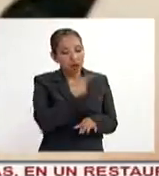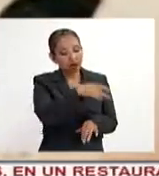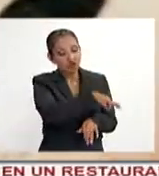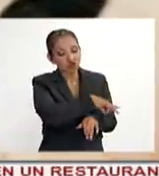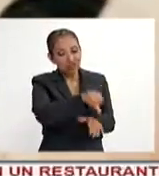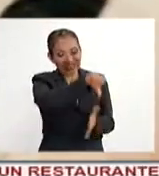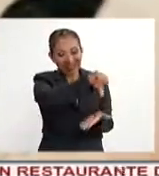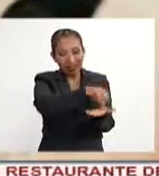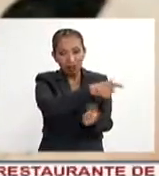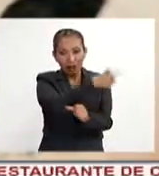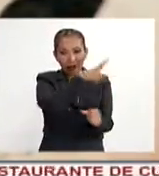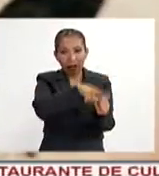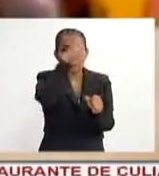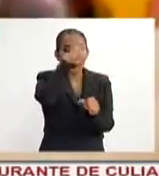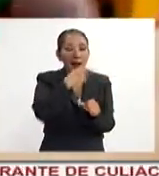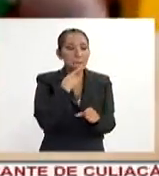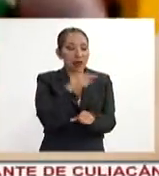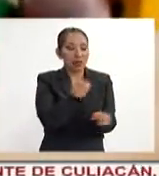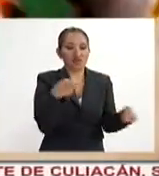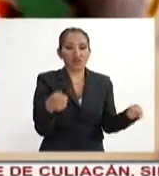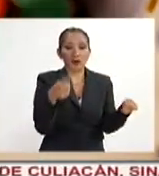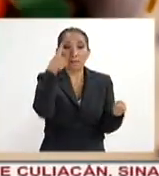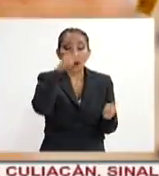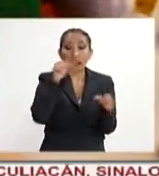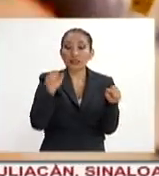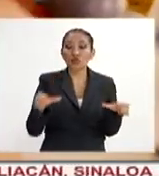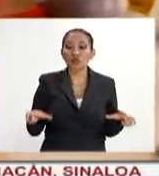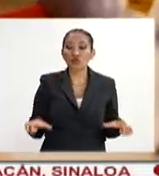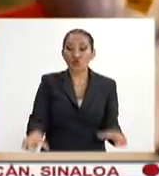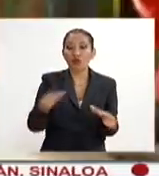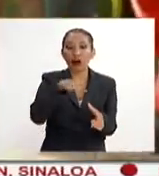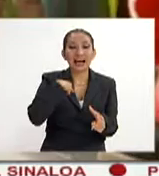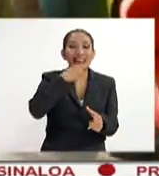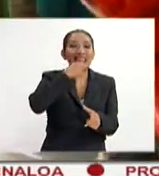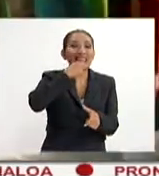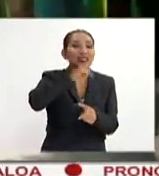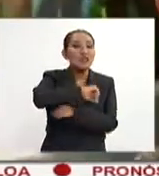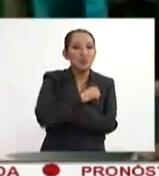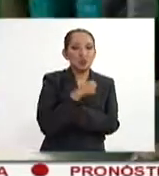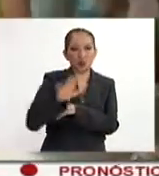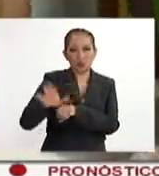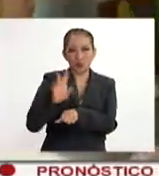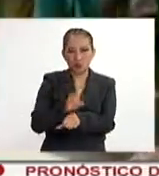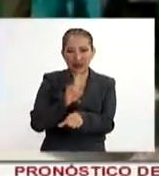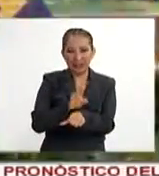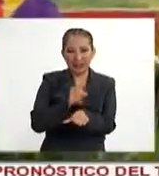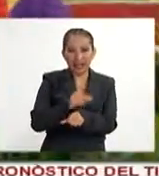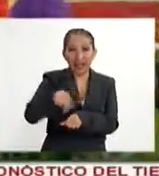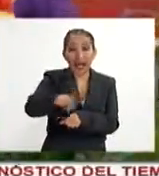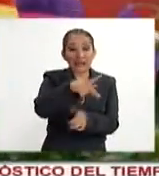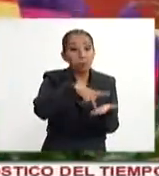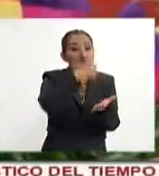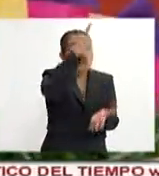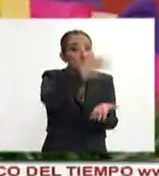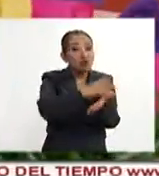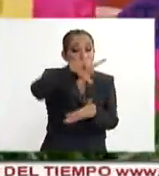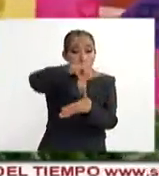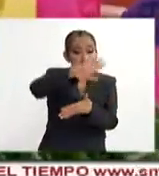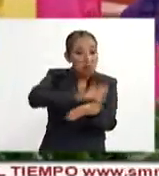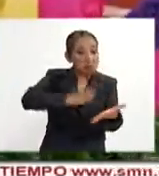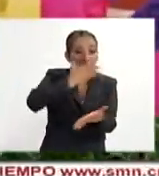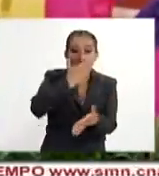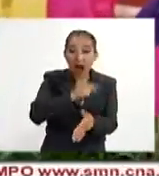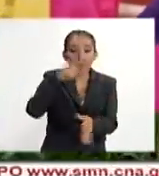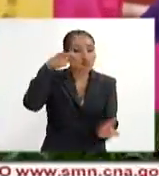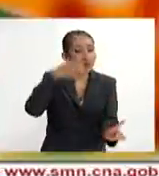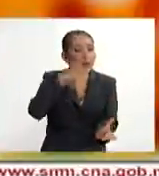del Centro Nacional de Mando y Reacción para la Seguridad de las Estancias Infantiles. Este centro es un proyecto único en Latinoamérica y su